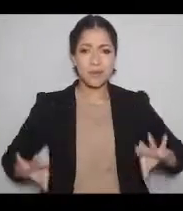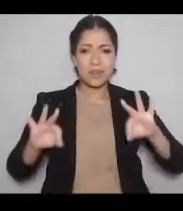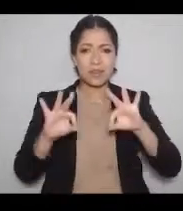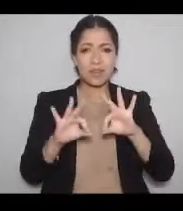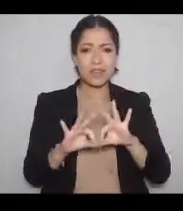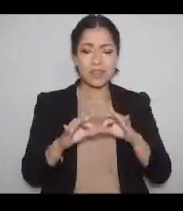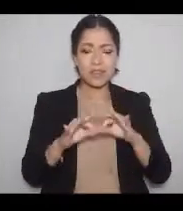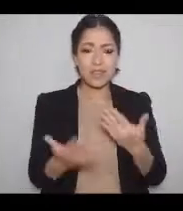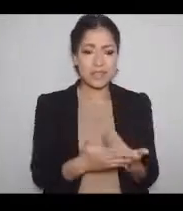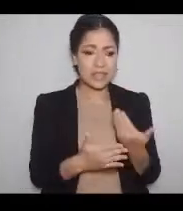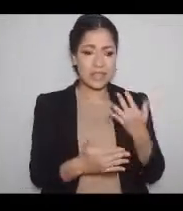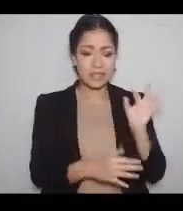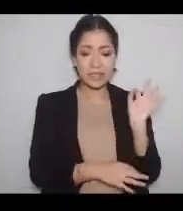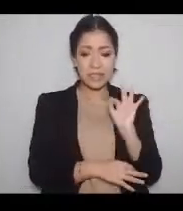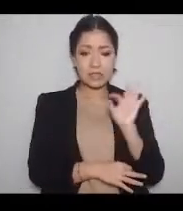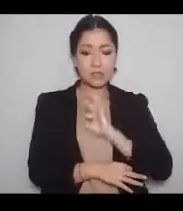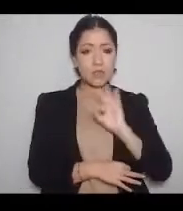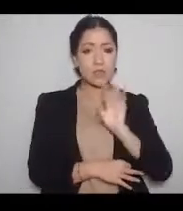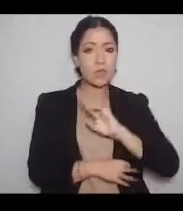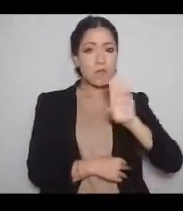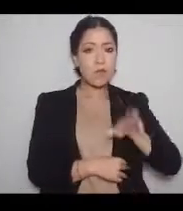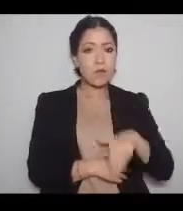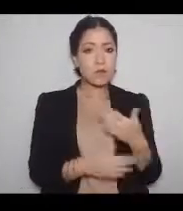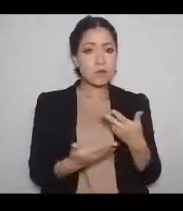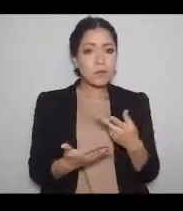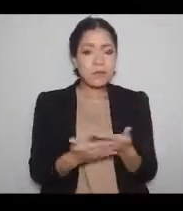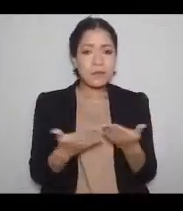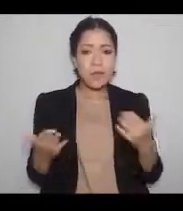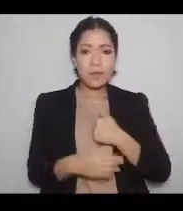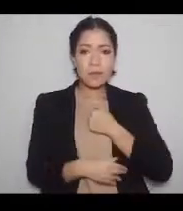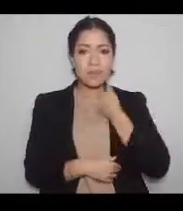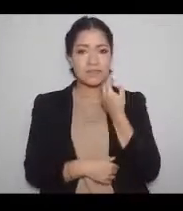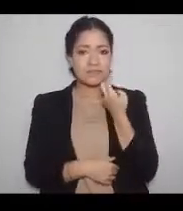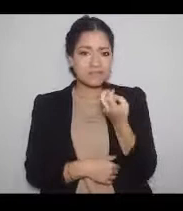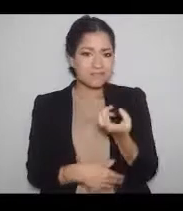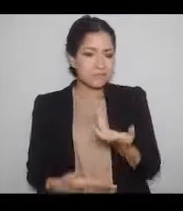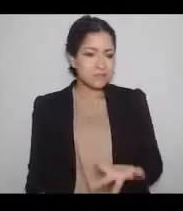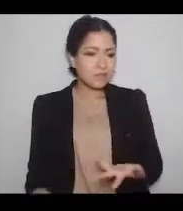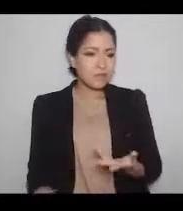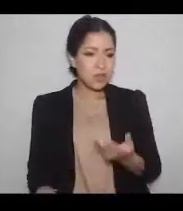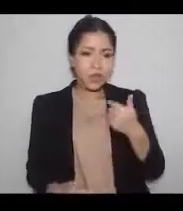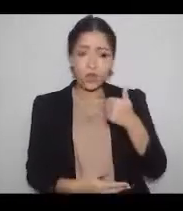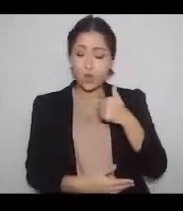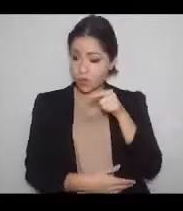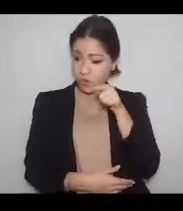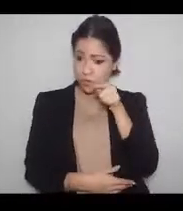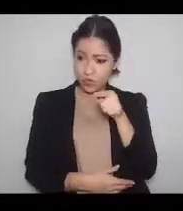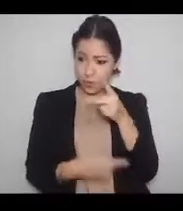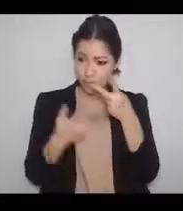de morir. Tú eres Kepler. Yo soy Tico.